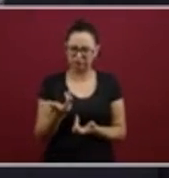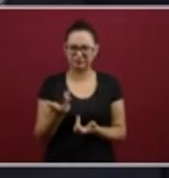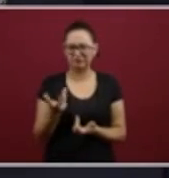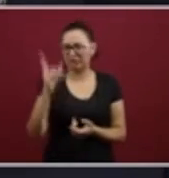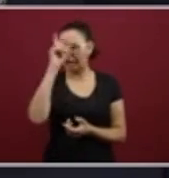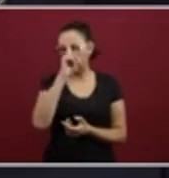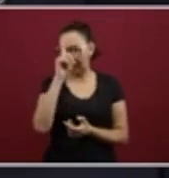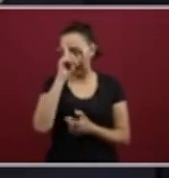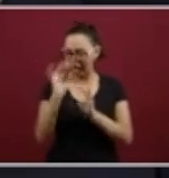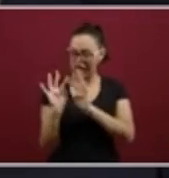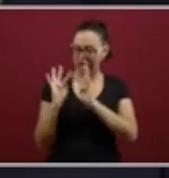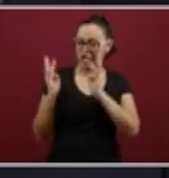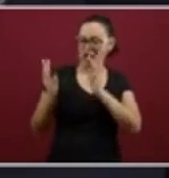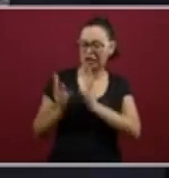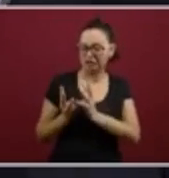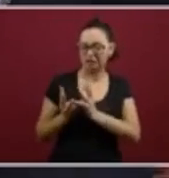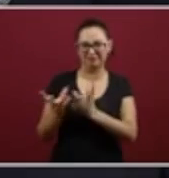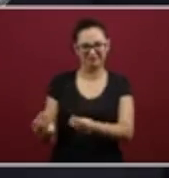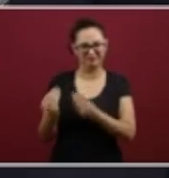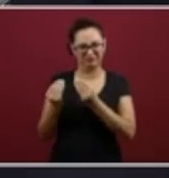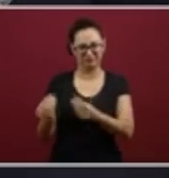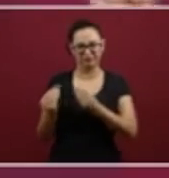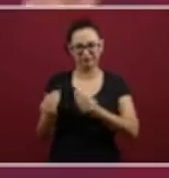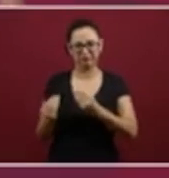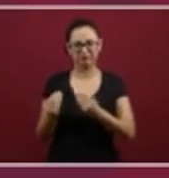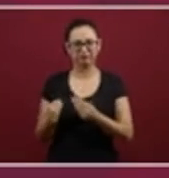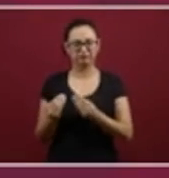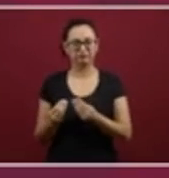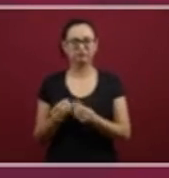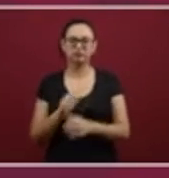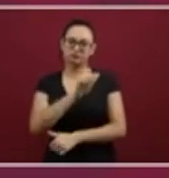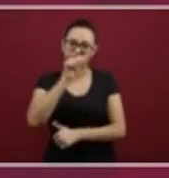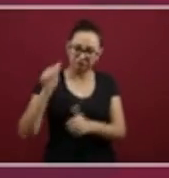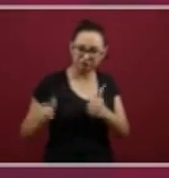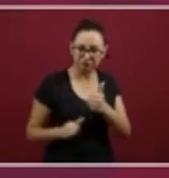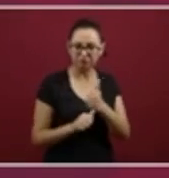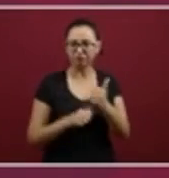asesores y ayudantes.